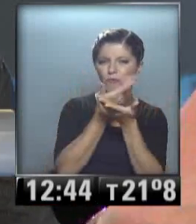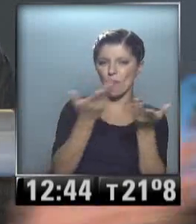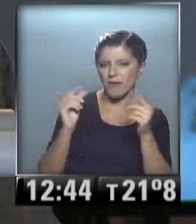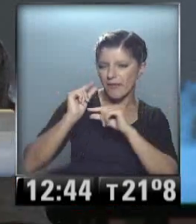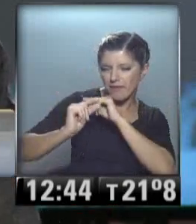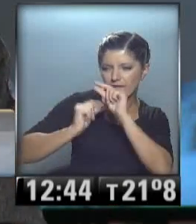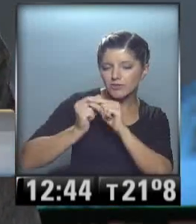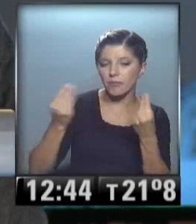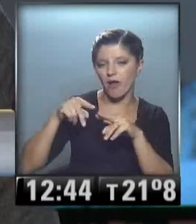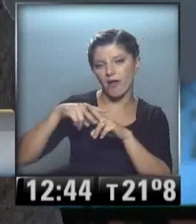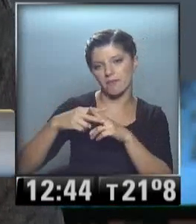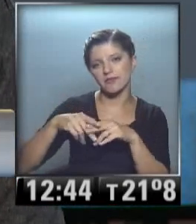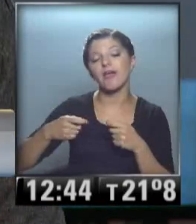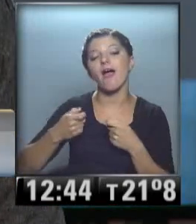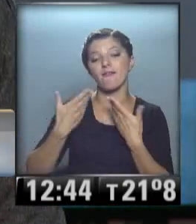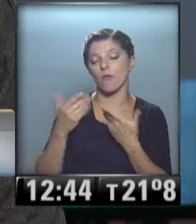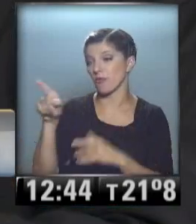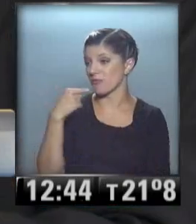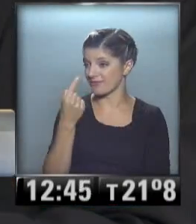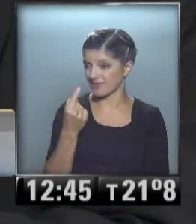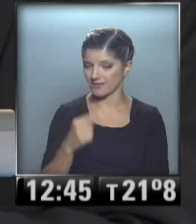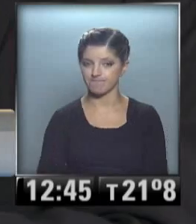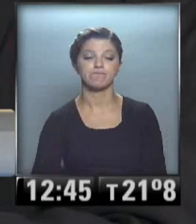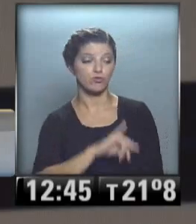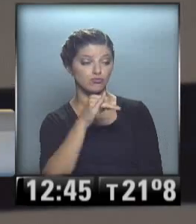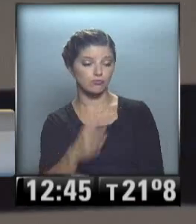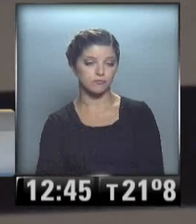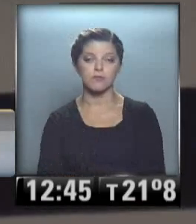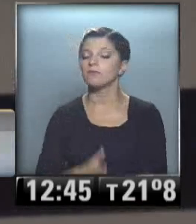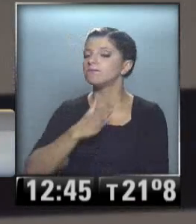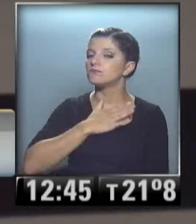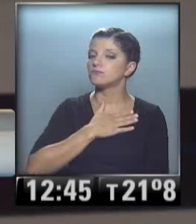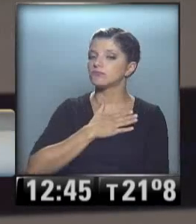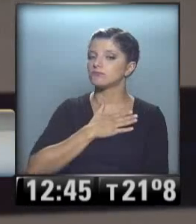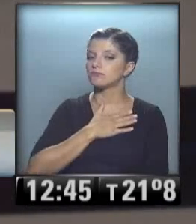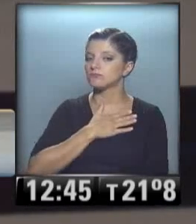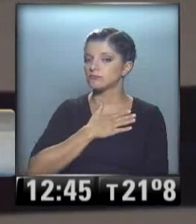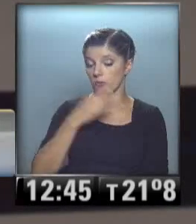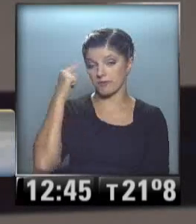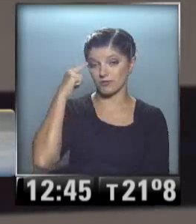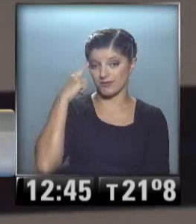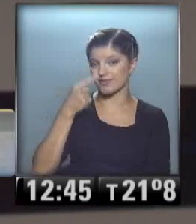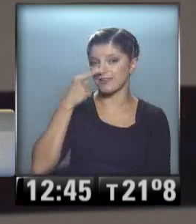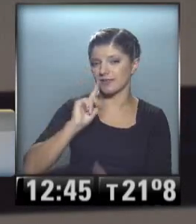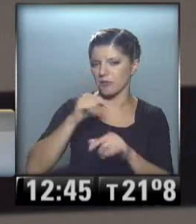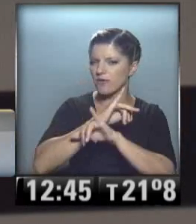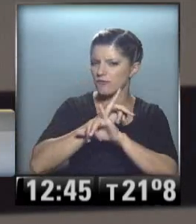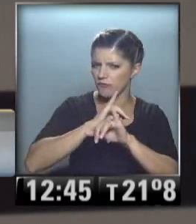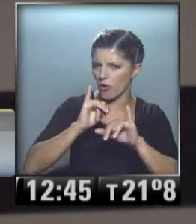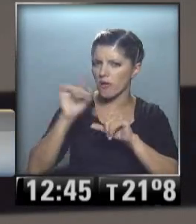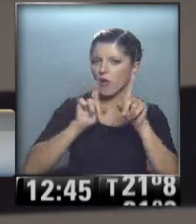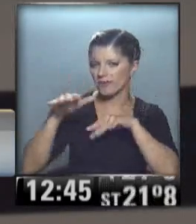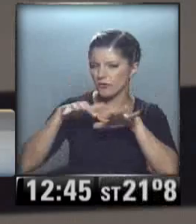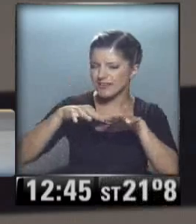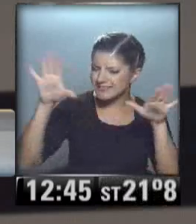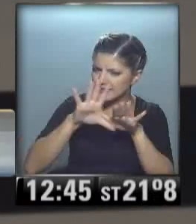ser una herramienta a favor de lo que os comentaba. No, tal cual. Sí, yo creo que sería interesante prepararte en un informe, que en algunos casos bien